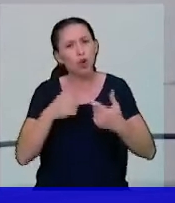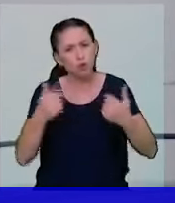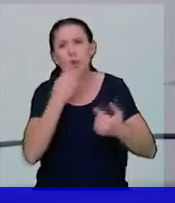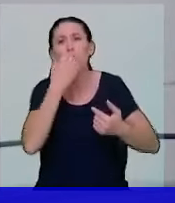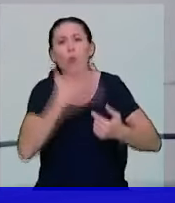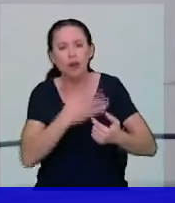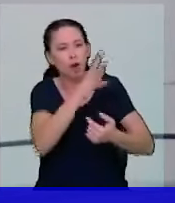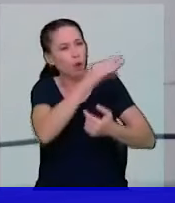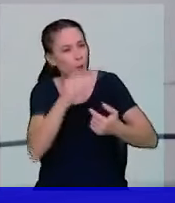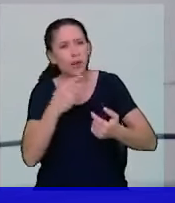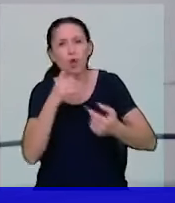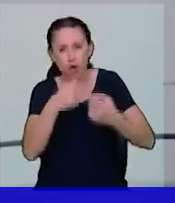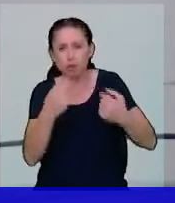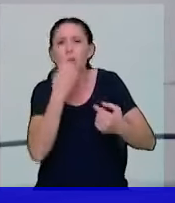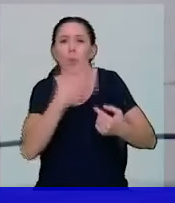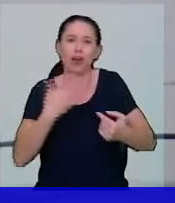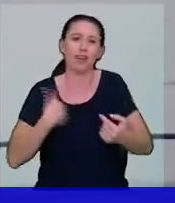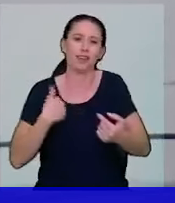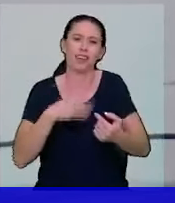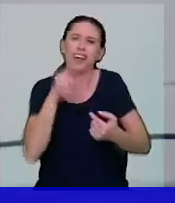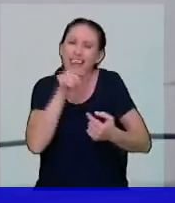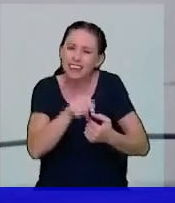Argentina, pero no eso.